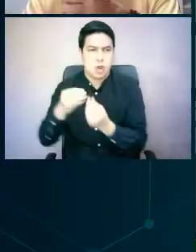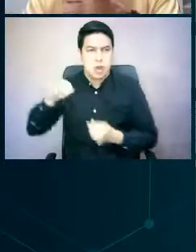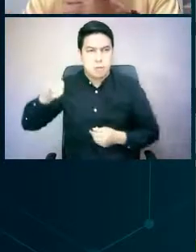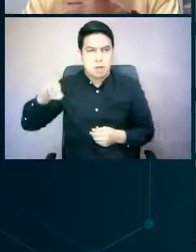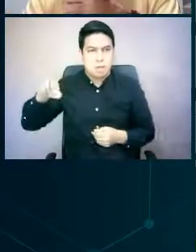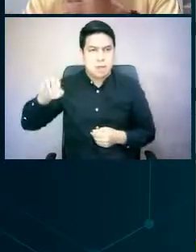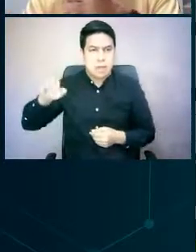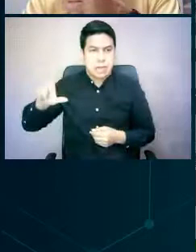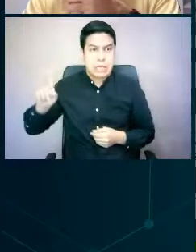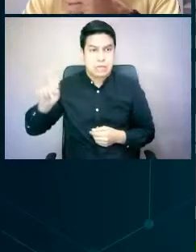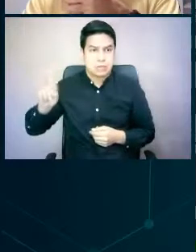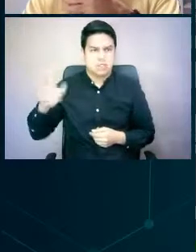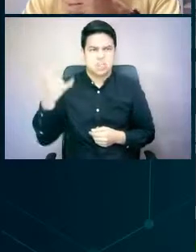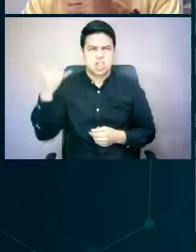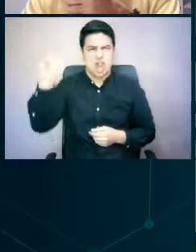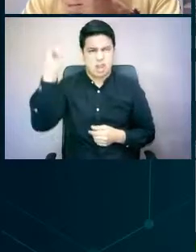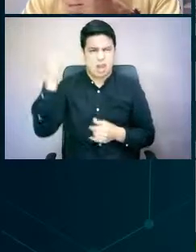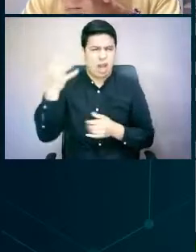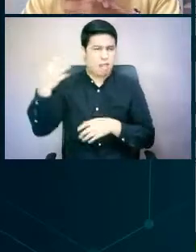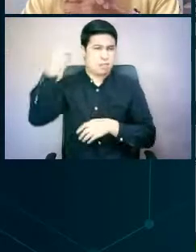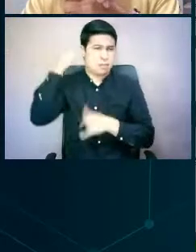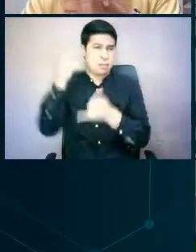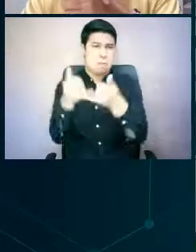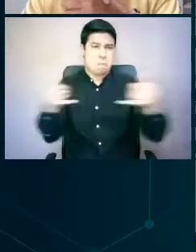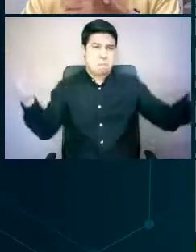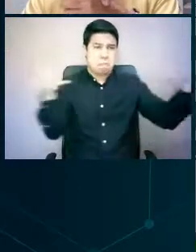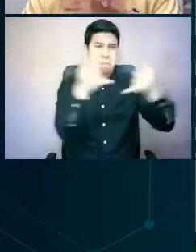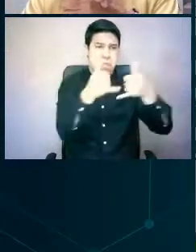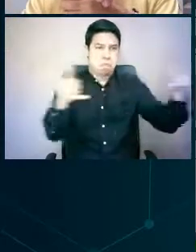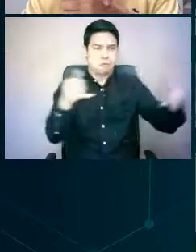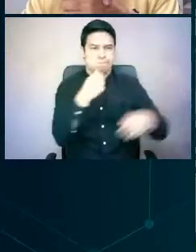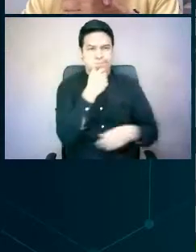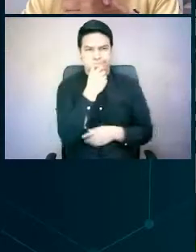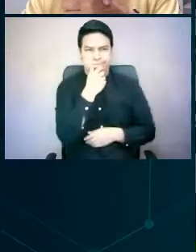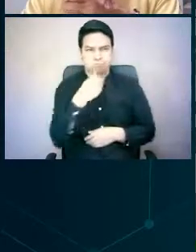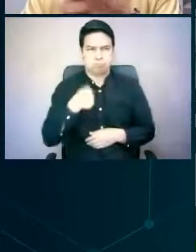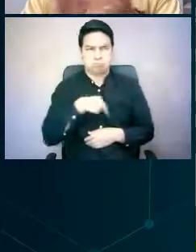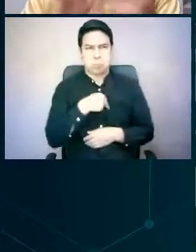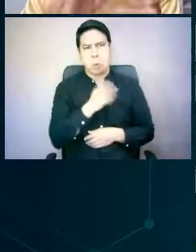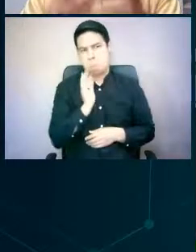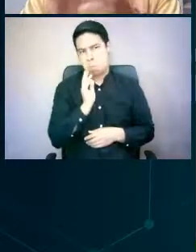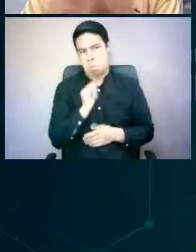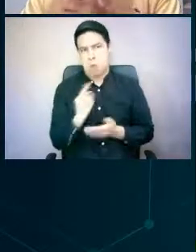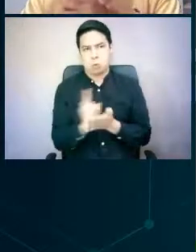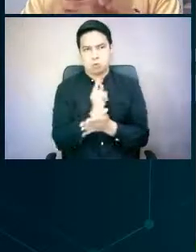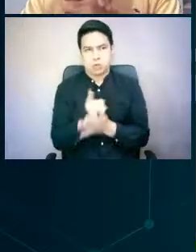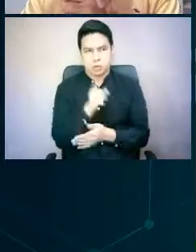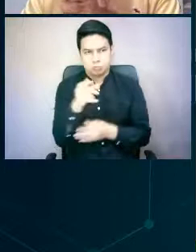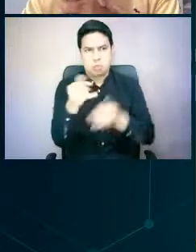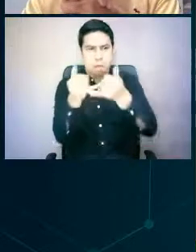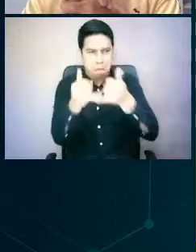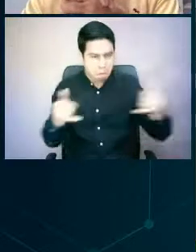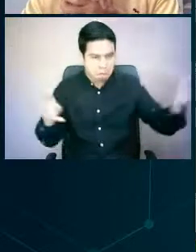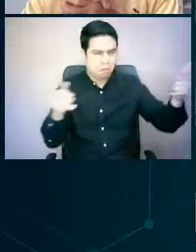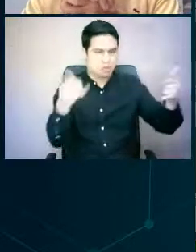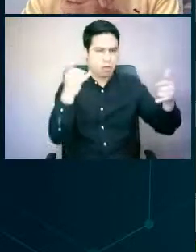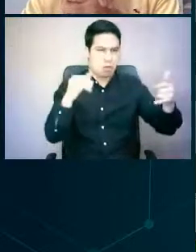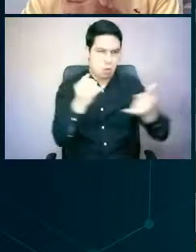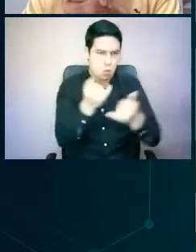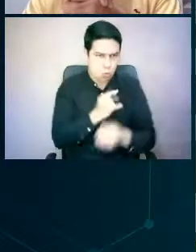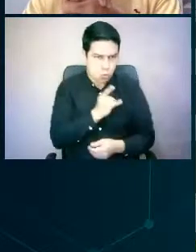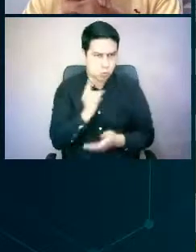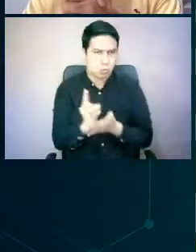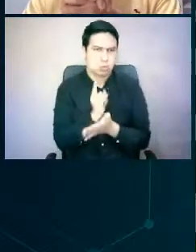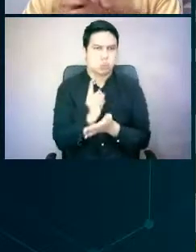están conectados entre sí y de esa manera se logra esa reducción de tiempos. No funciona de esa